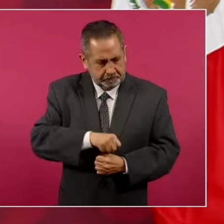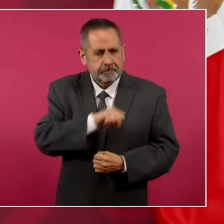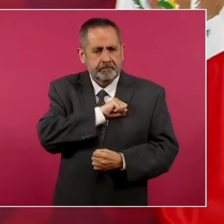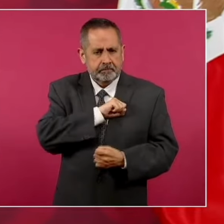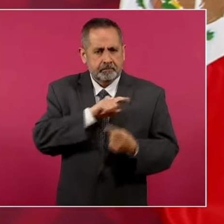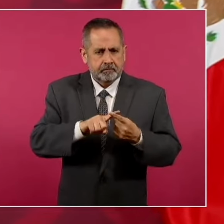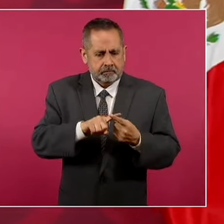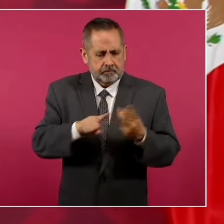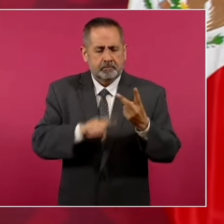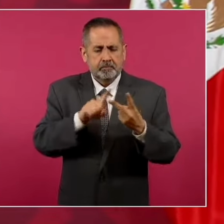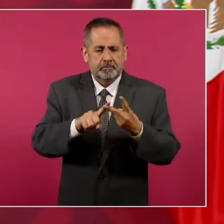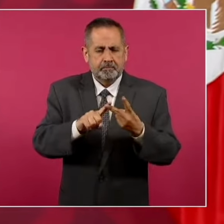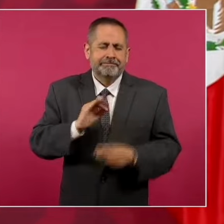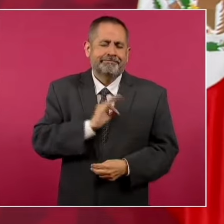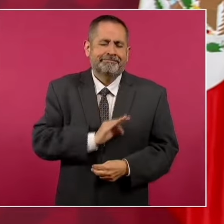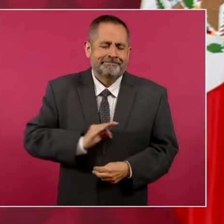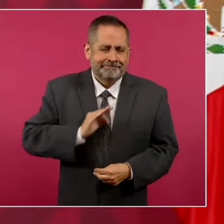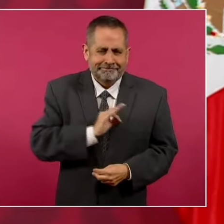y felicidad.